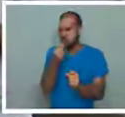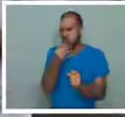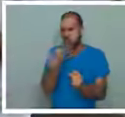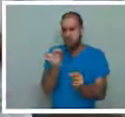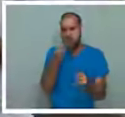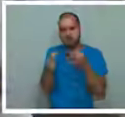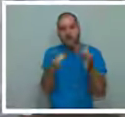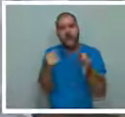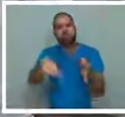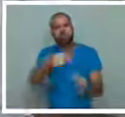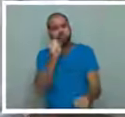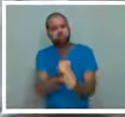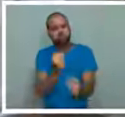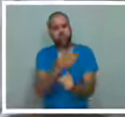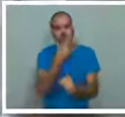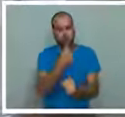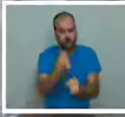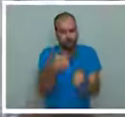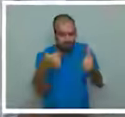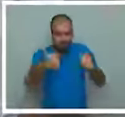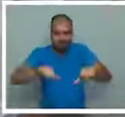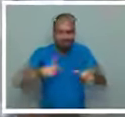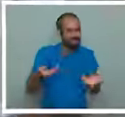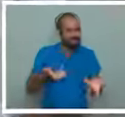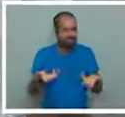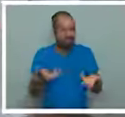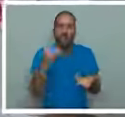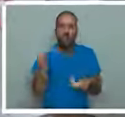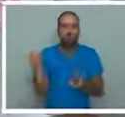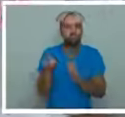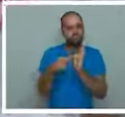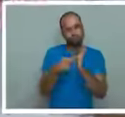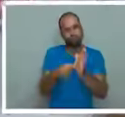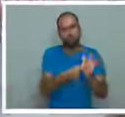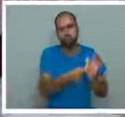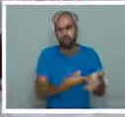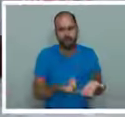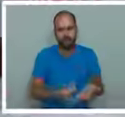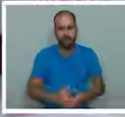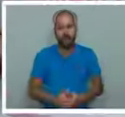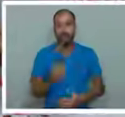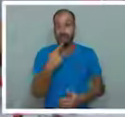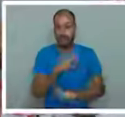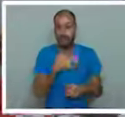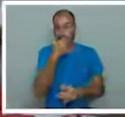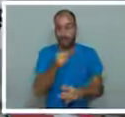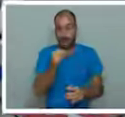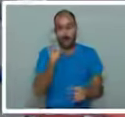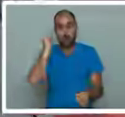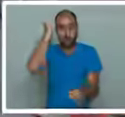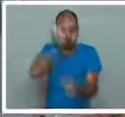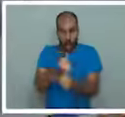cabañas bueno una vez que los jóvenes ingresan a la institución ellos vienen con un se le hace un plan de formación de